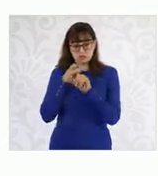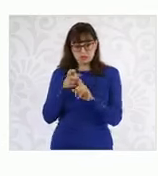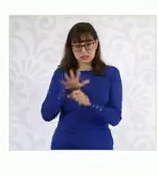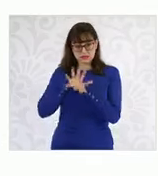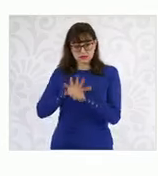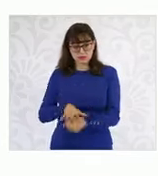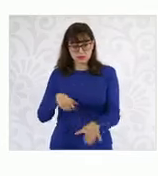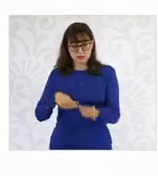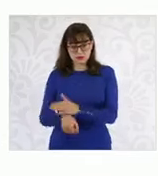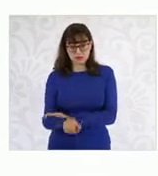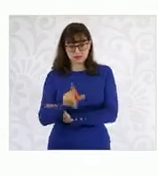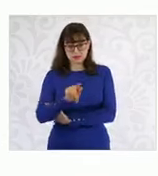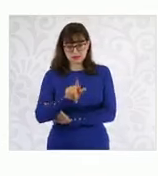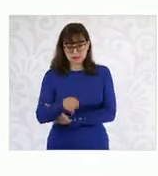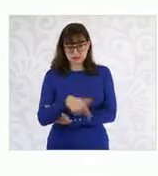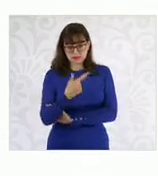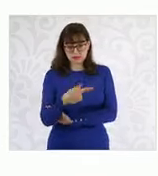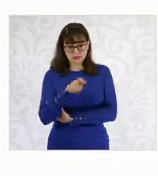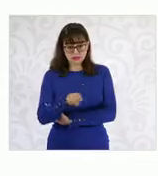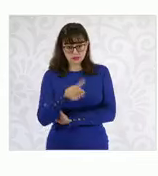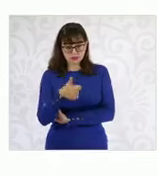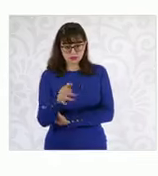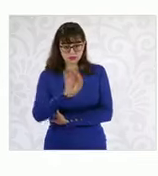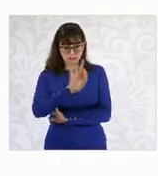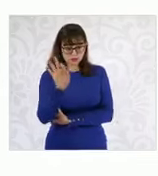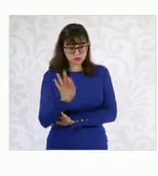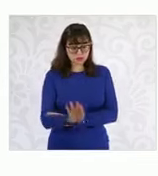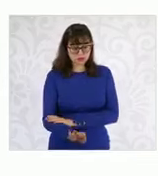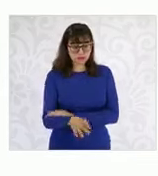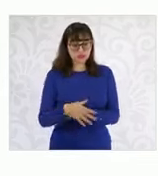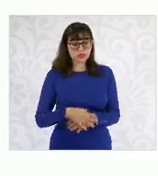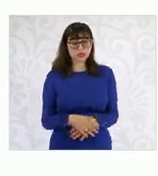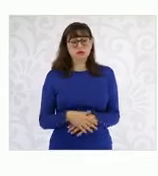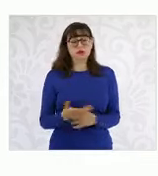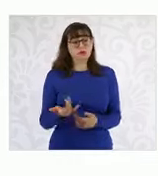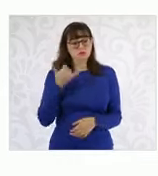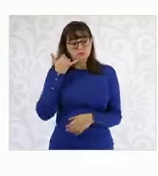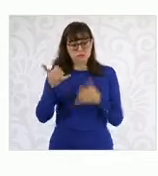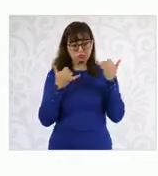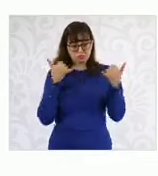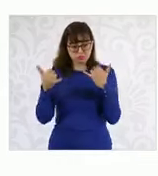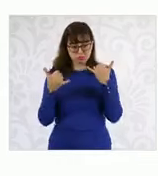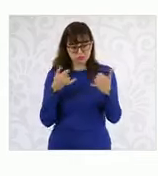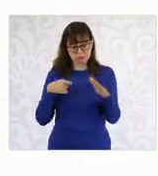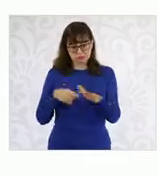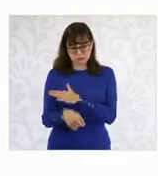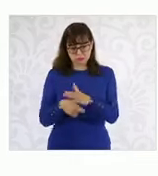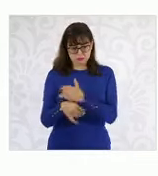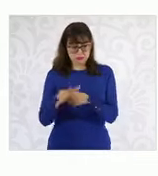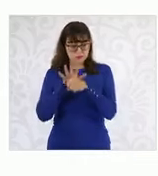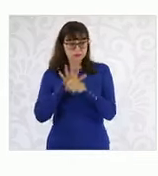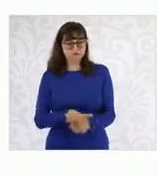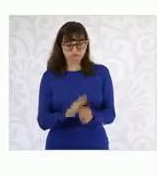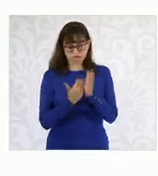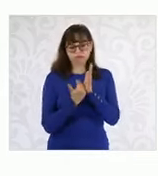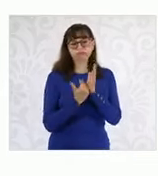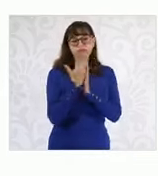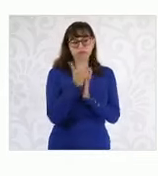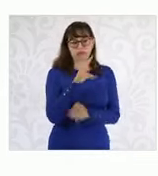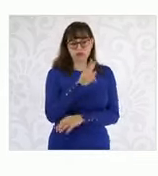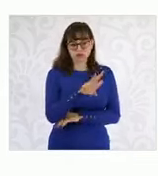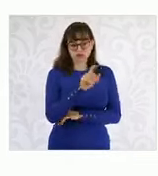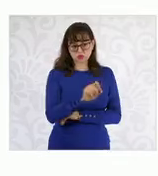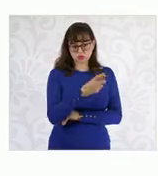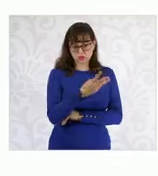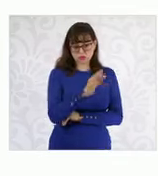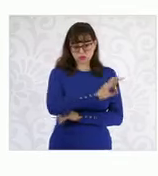una disminución de 77.6%, la extorsión ha incrementado 18.3%, todos los